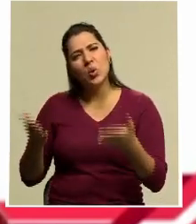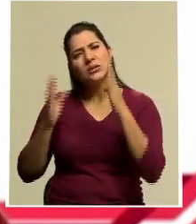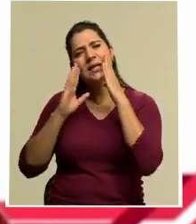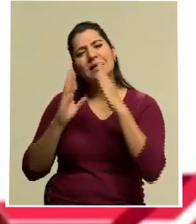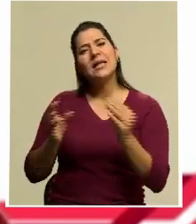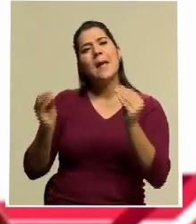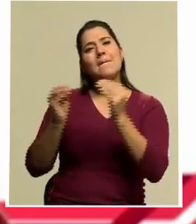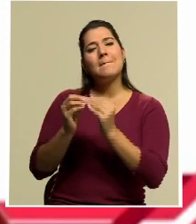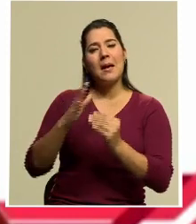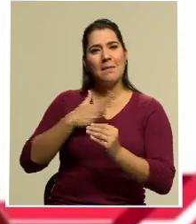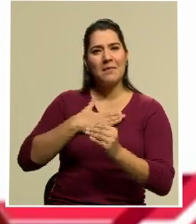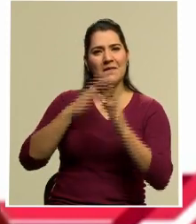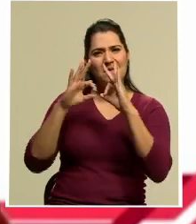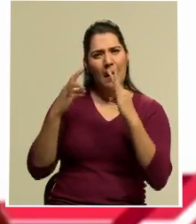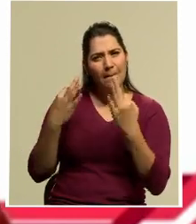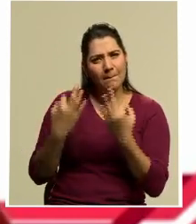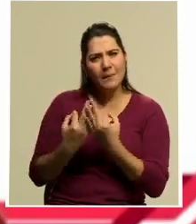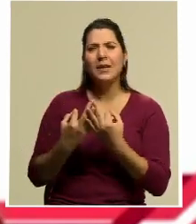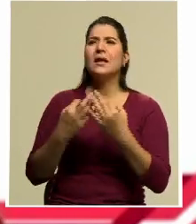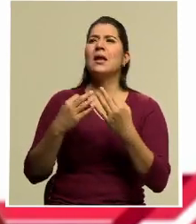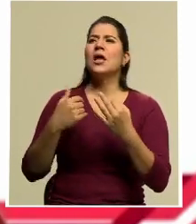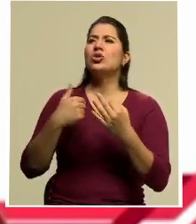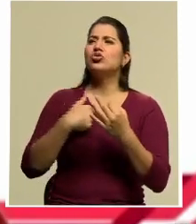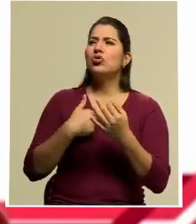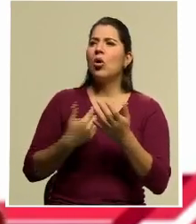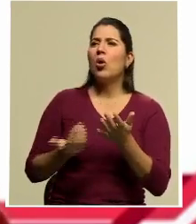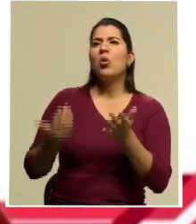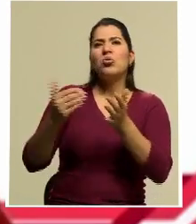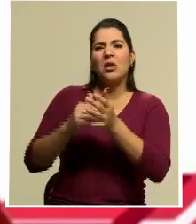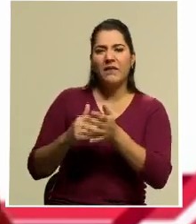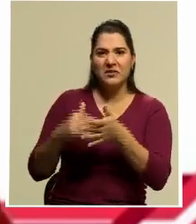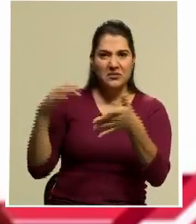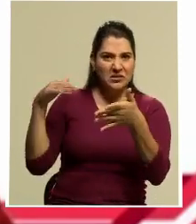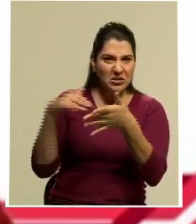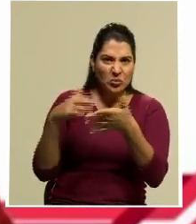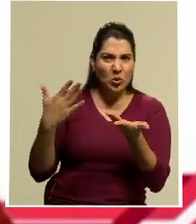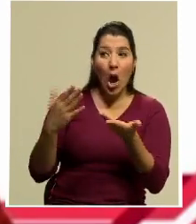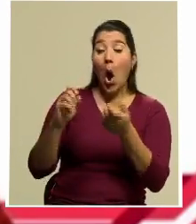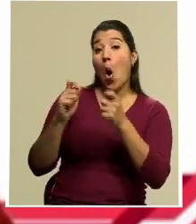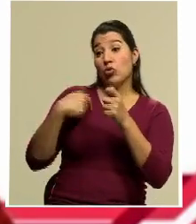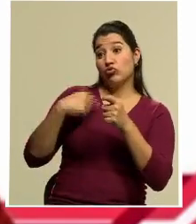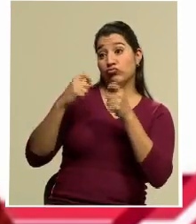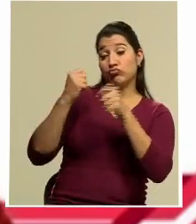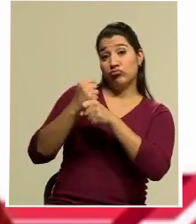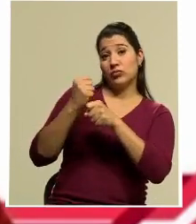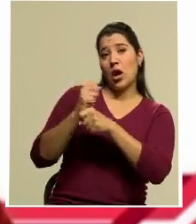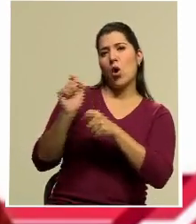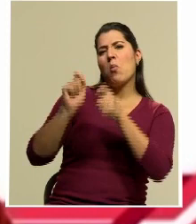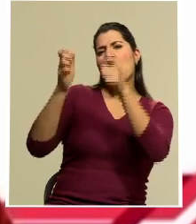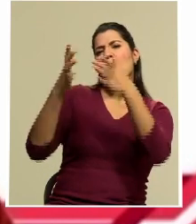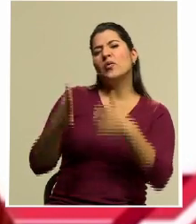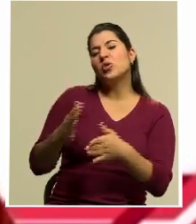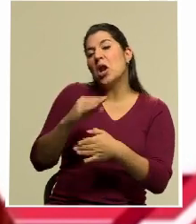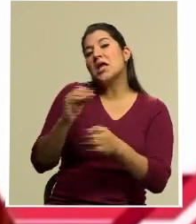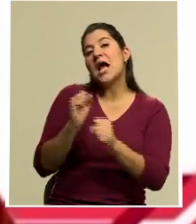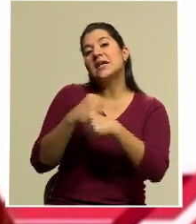familia, regresar a las aulas, en fin, emprender diferentes